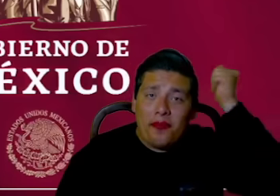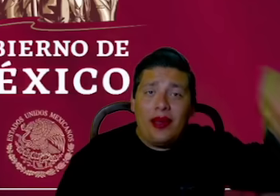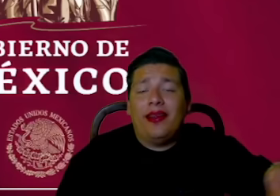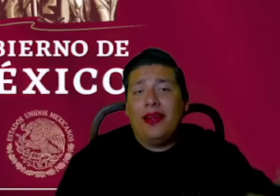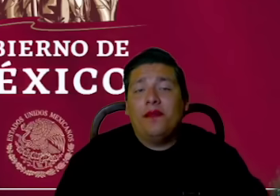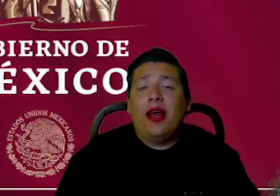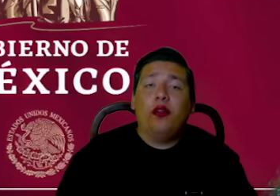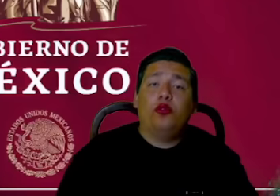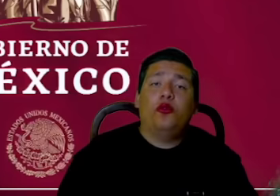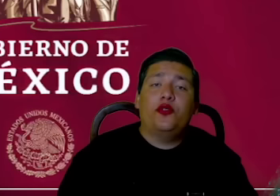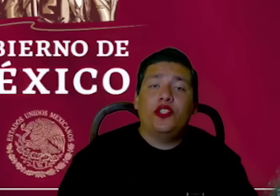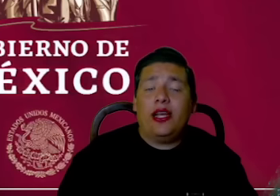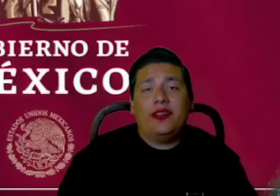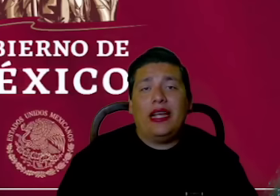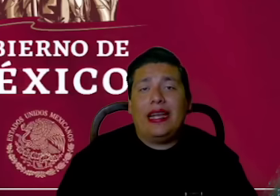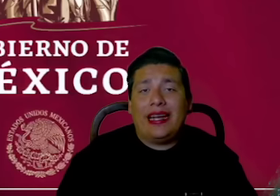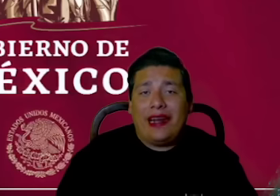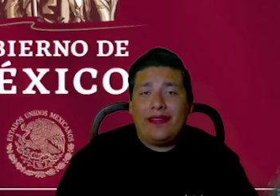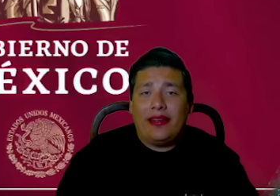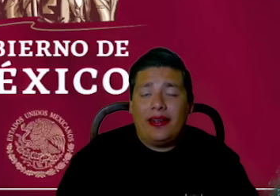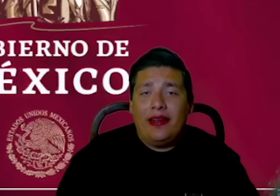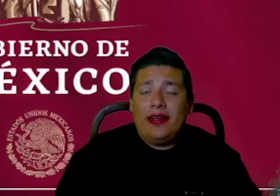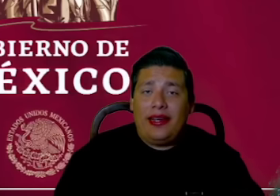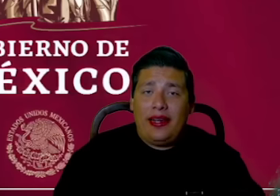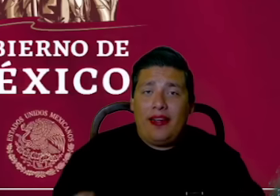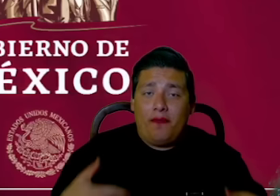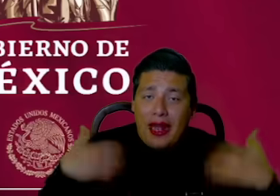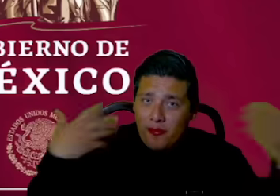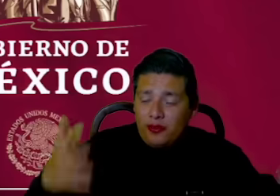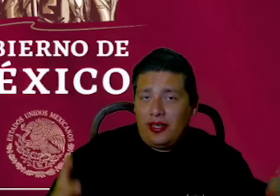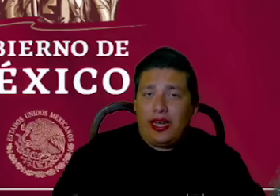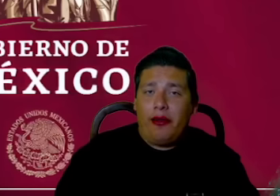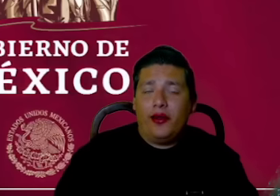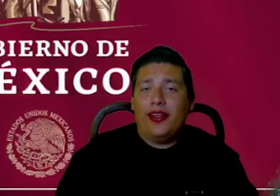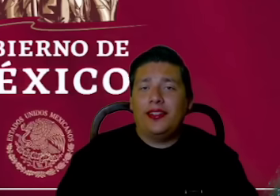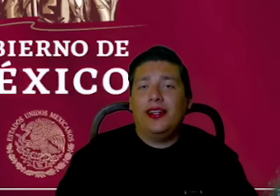esa llamada autosuficiencia energética, que